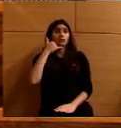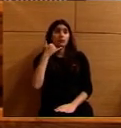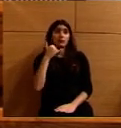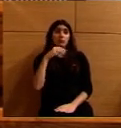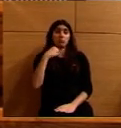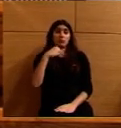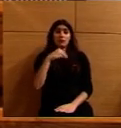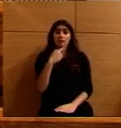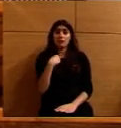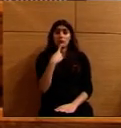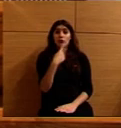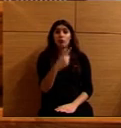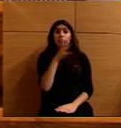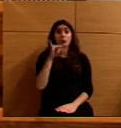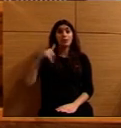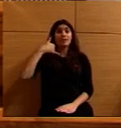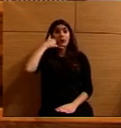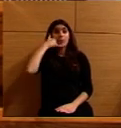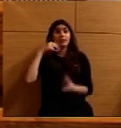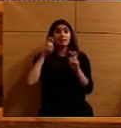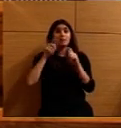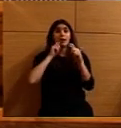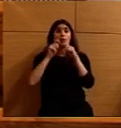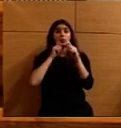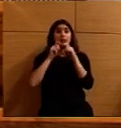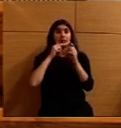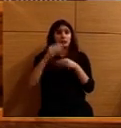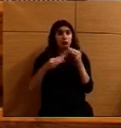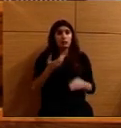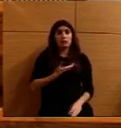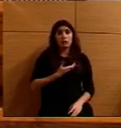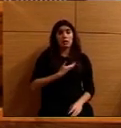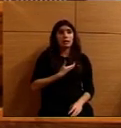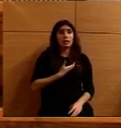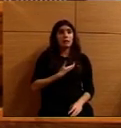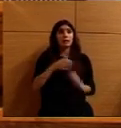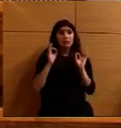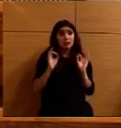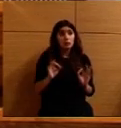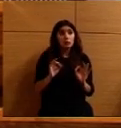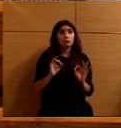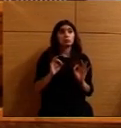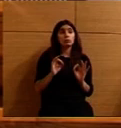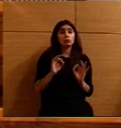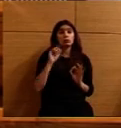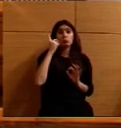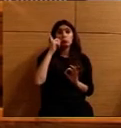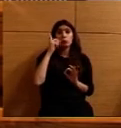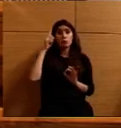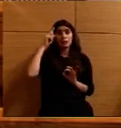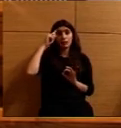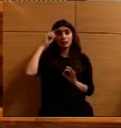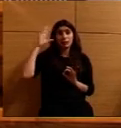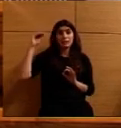Y presidente, se lo digo porque la llamada era sobre la encuesta que nos están haciendo a los alcaldes, y resulta que en los smartphones la